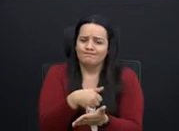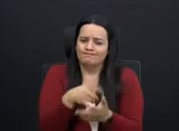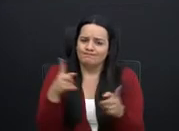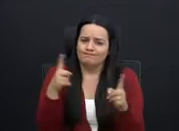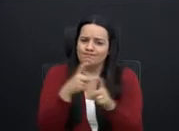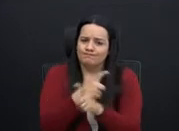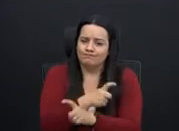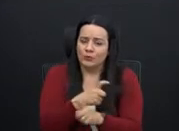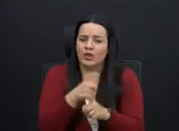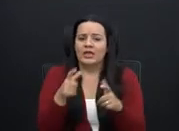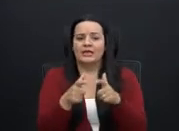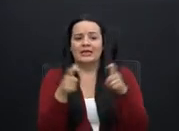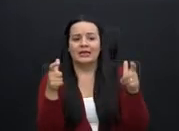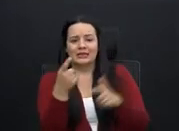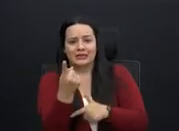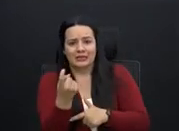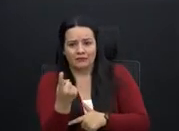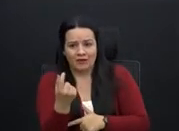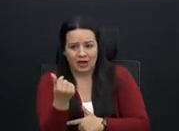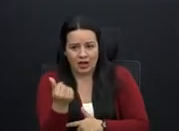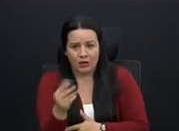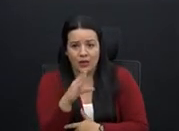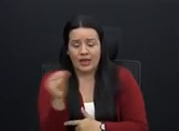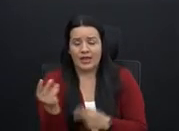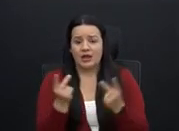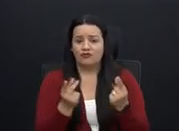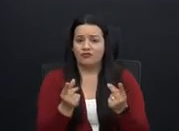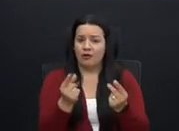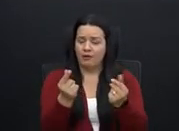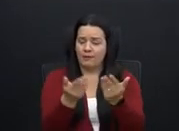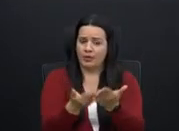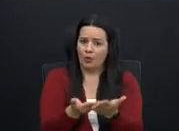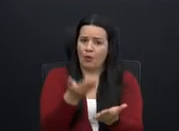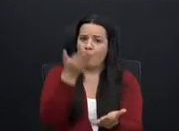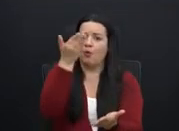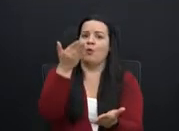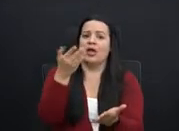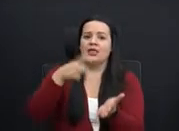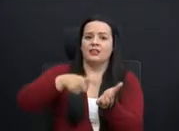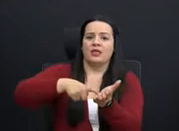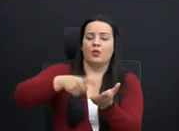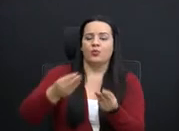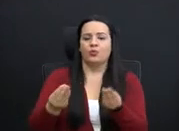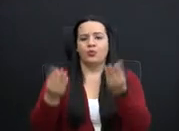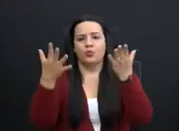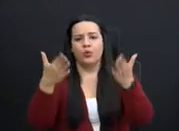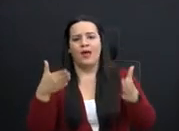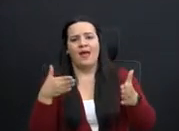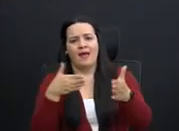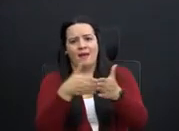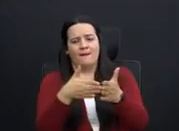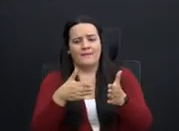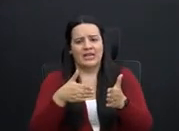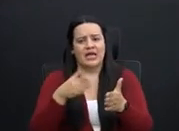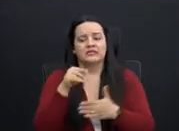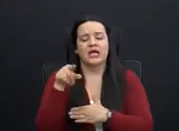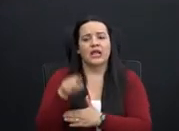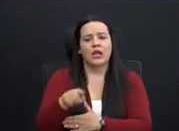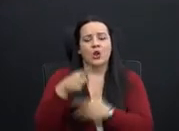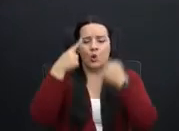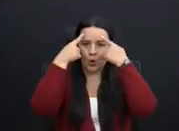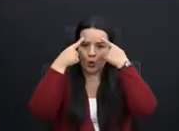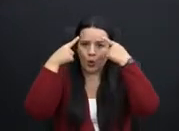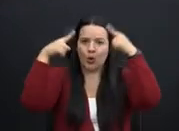Los grandes déficits y el rápido aumento de la deuda pública amenazan los logros notables de